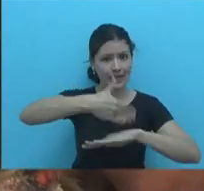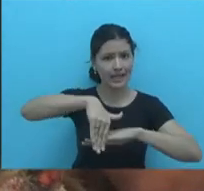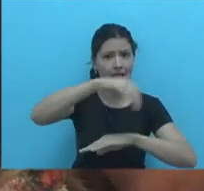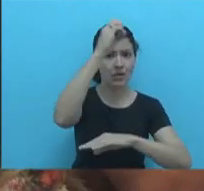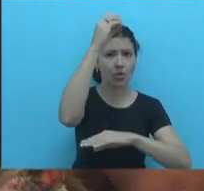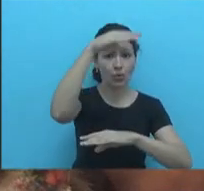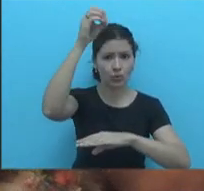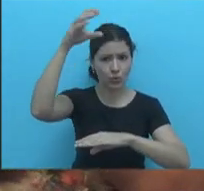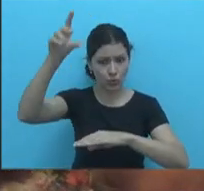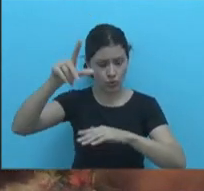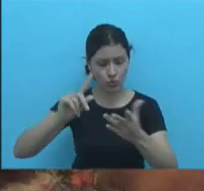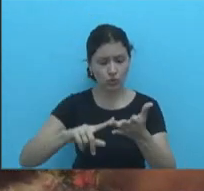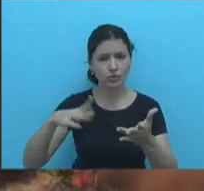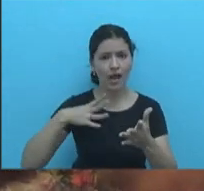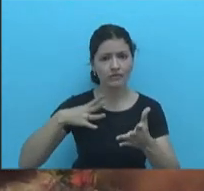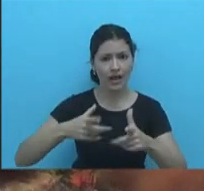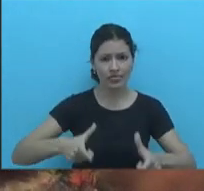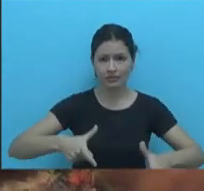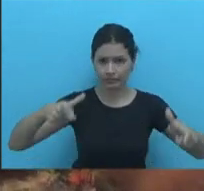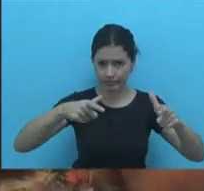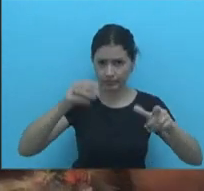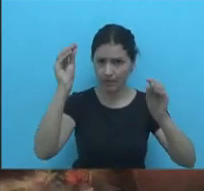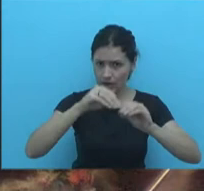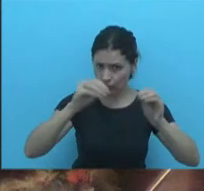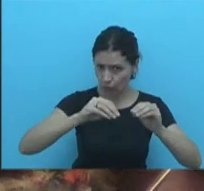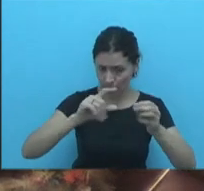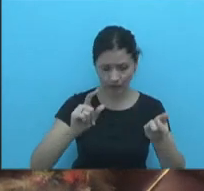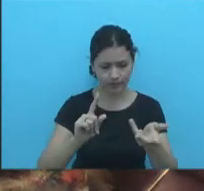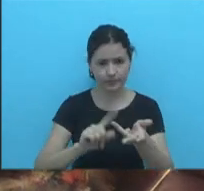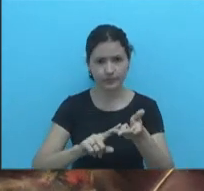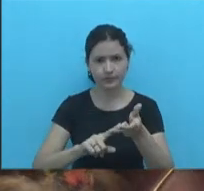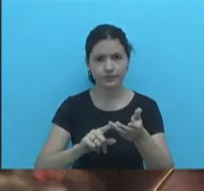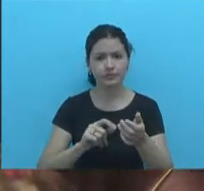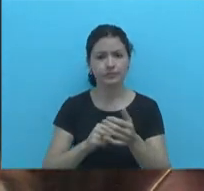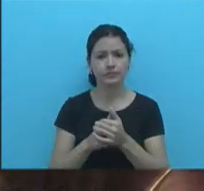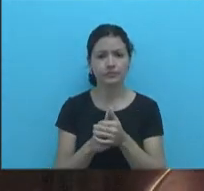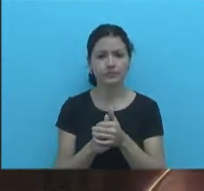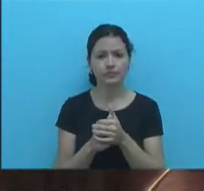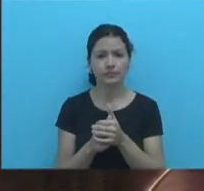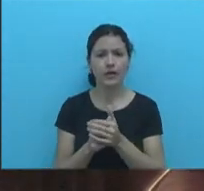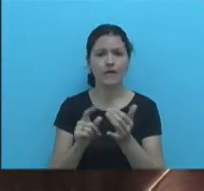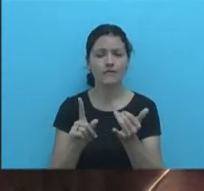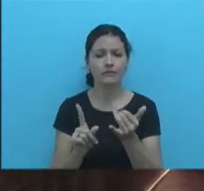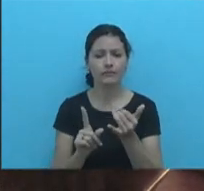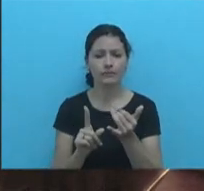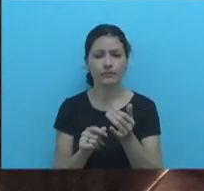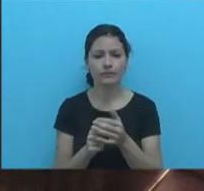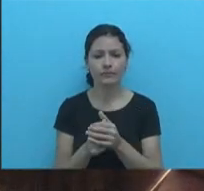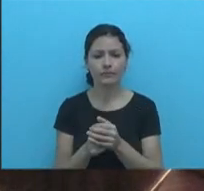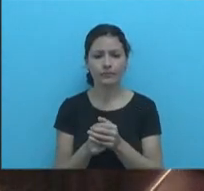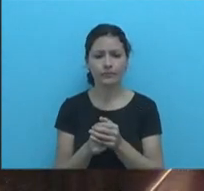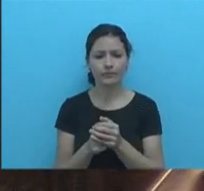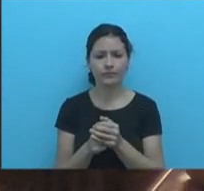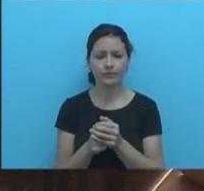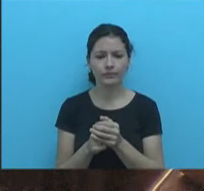de contenedores domiciliarios de residuos, desagües pluviales sin nexo cloacal y estación